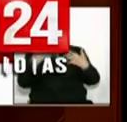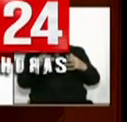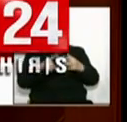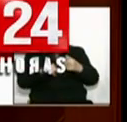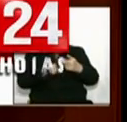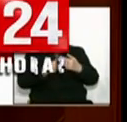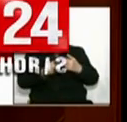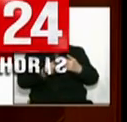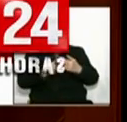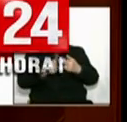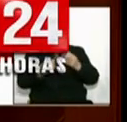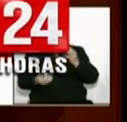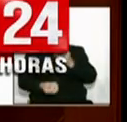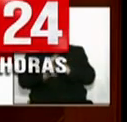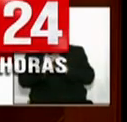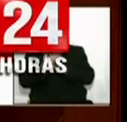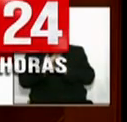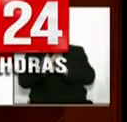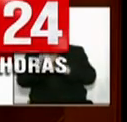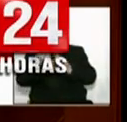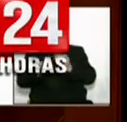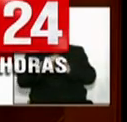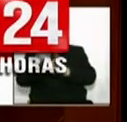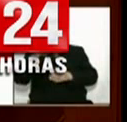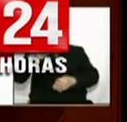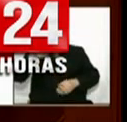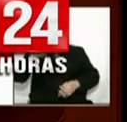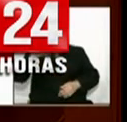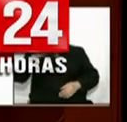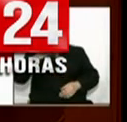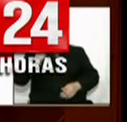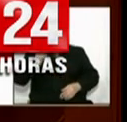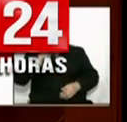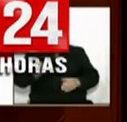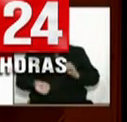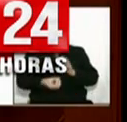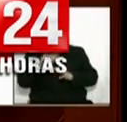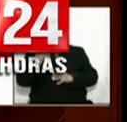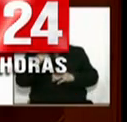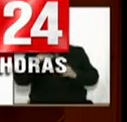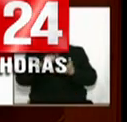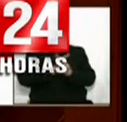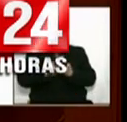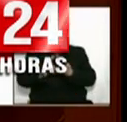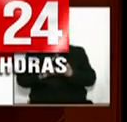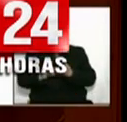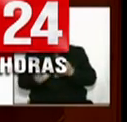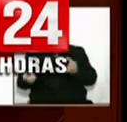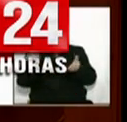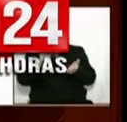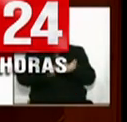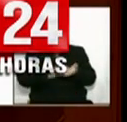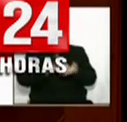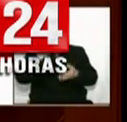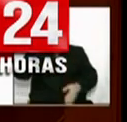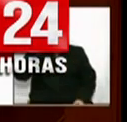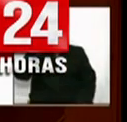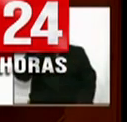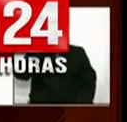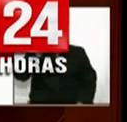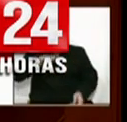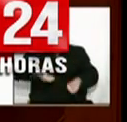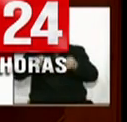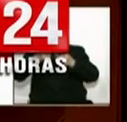trabajo en Arequipa, Moquegua y Huancavelica. Y en esta semana se incorporarán Puno, Madre de